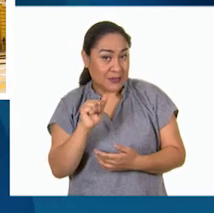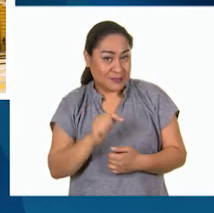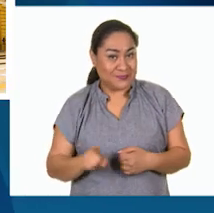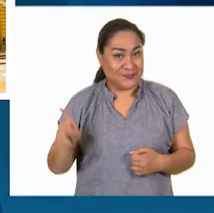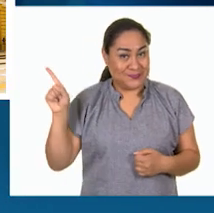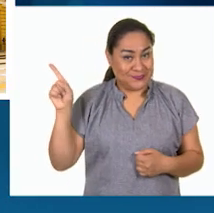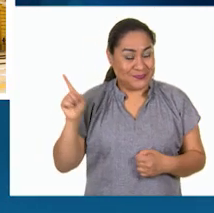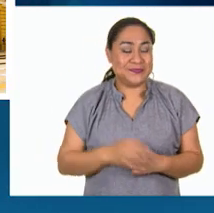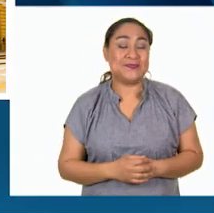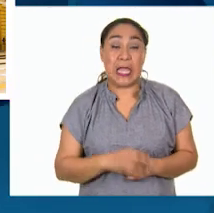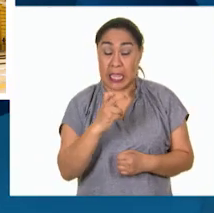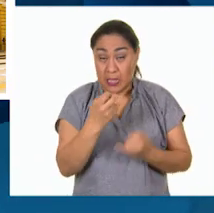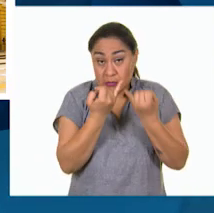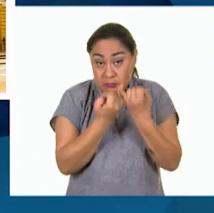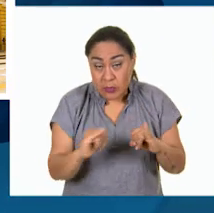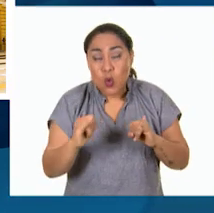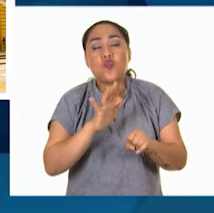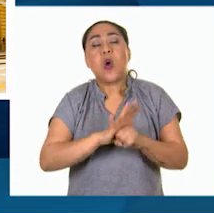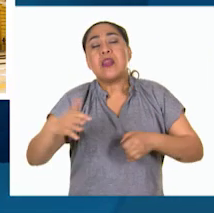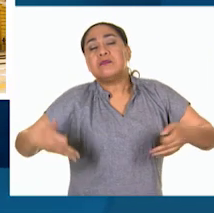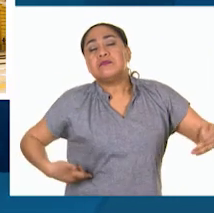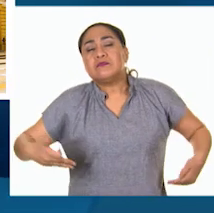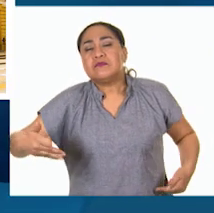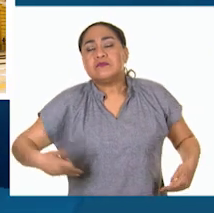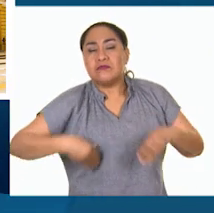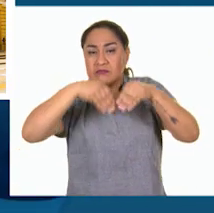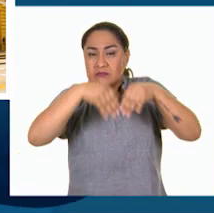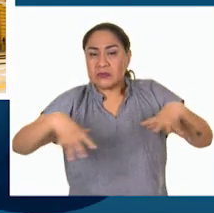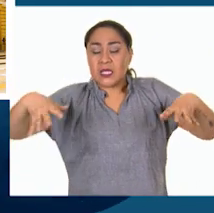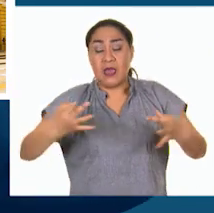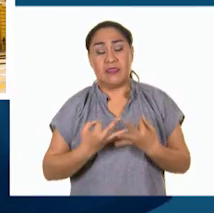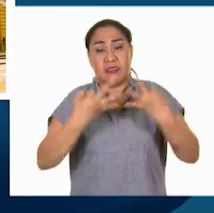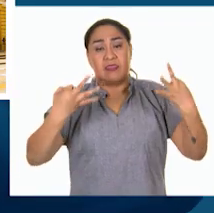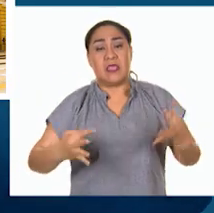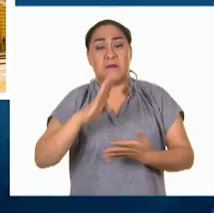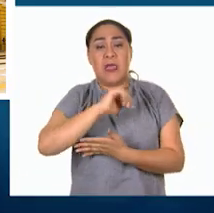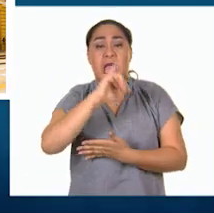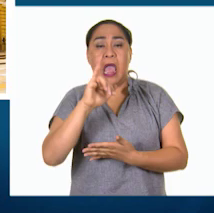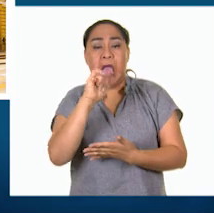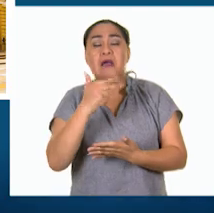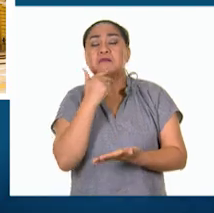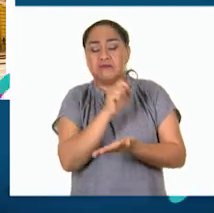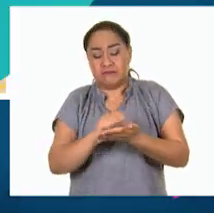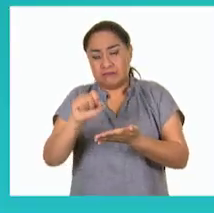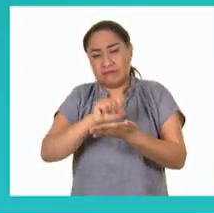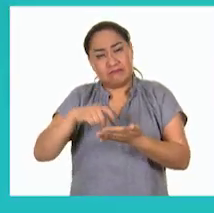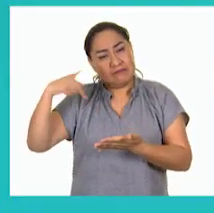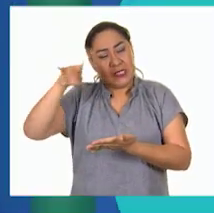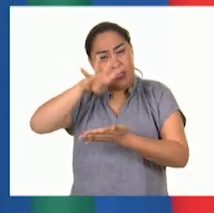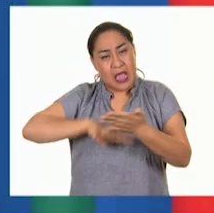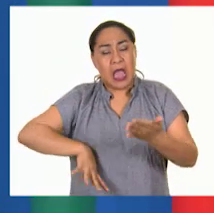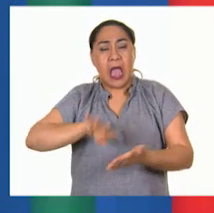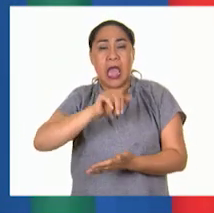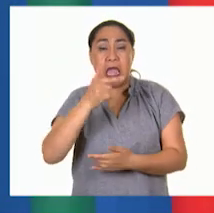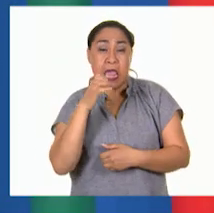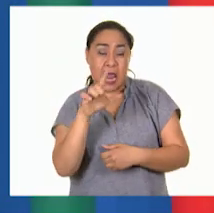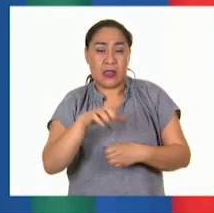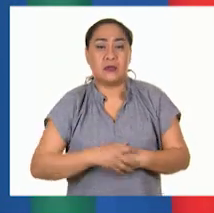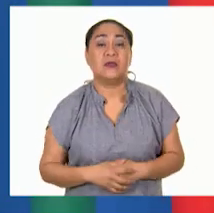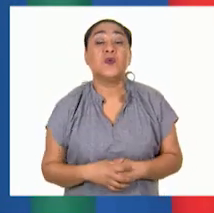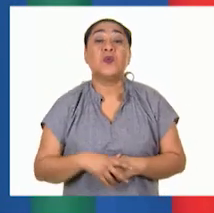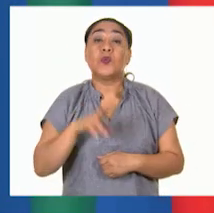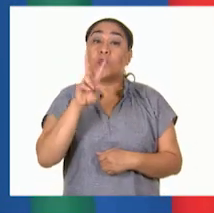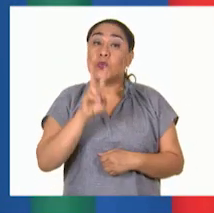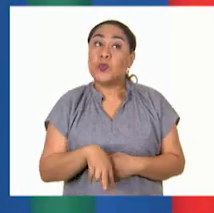su inauguración se presentó la obra teatral Tierra Baja, del escritor catalán Ángel Guimerà. Los dos son